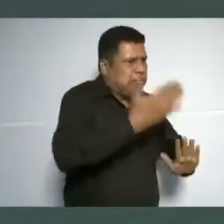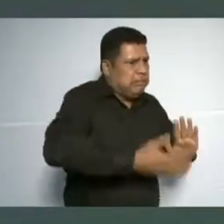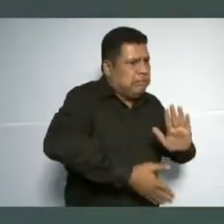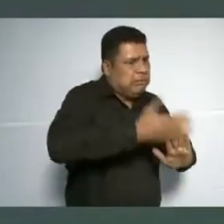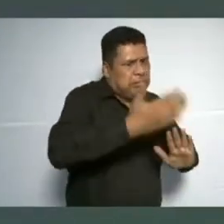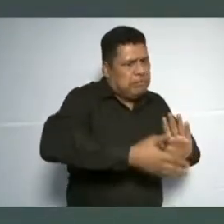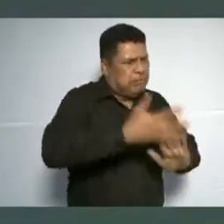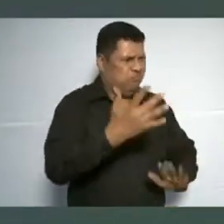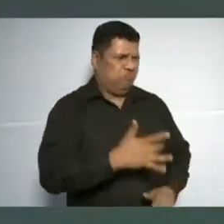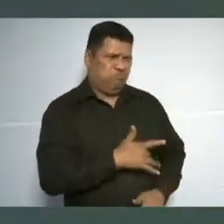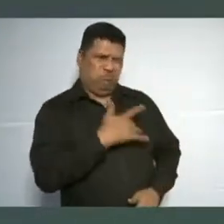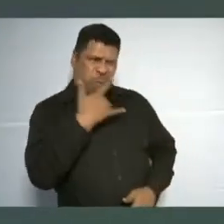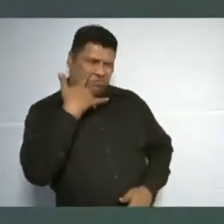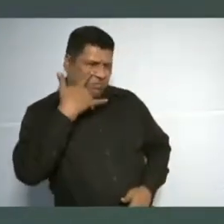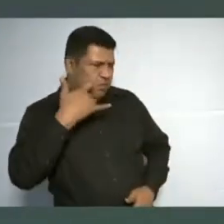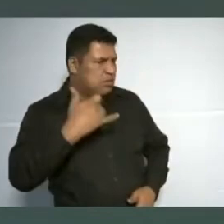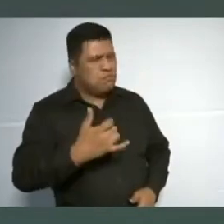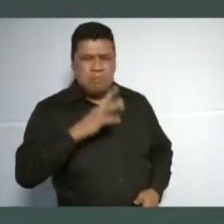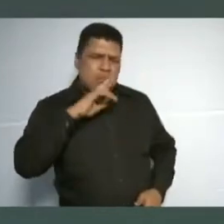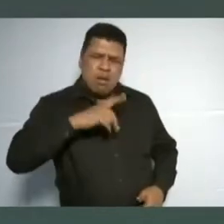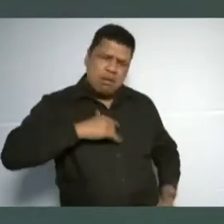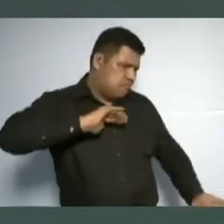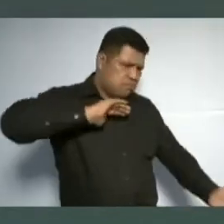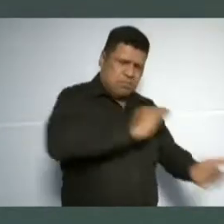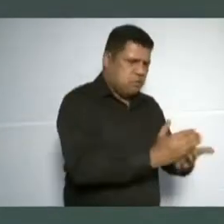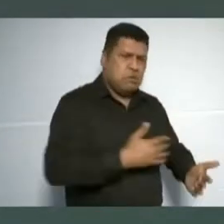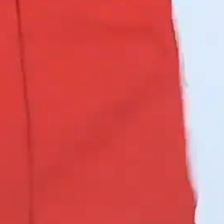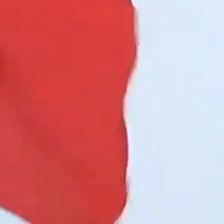la sabia decisión de cancelar esa obra